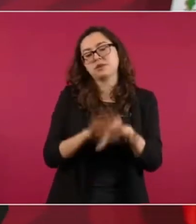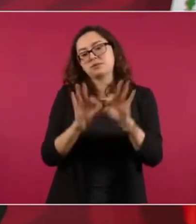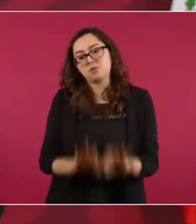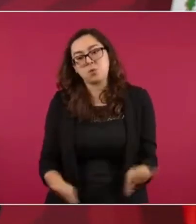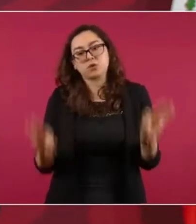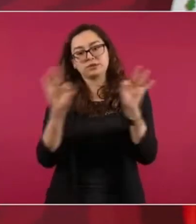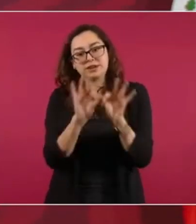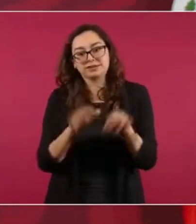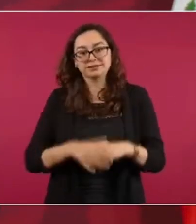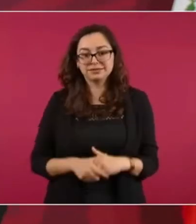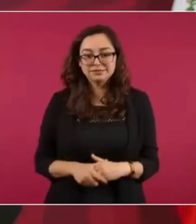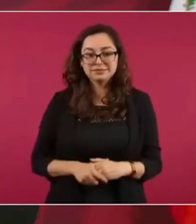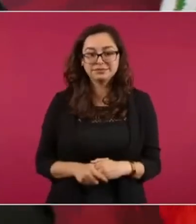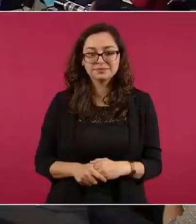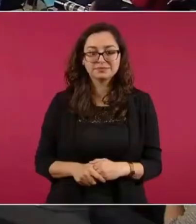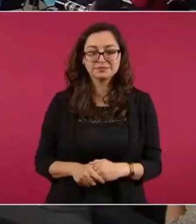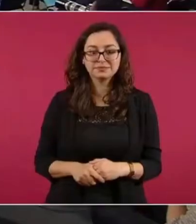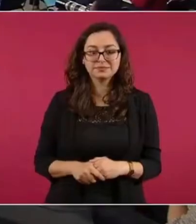Nada más que